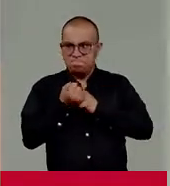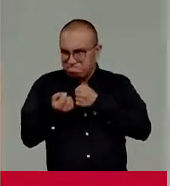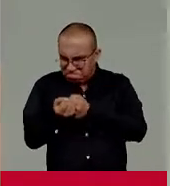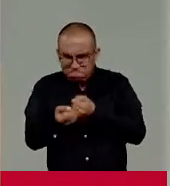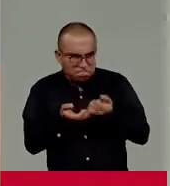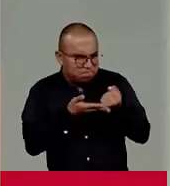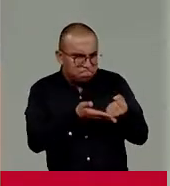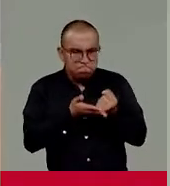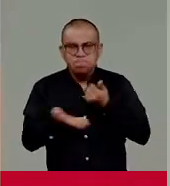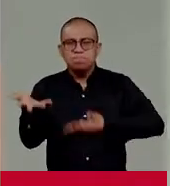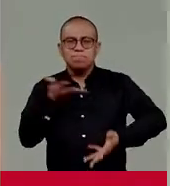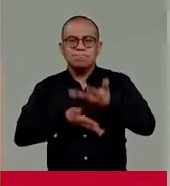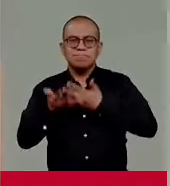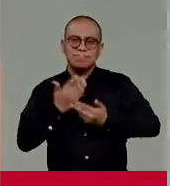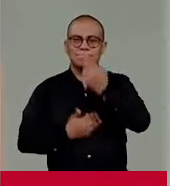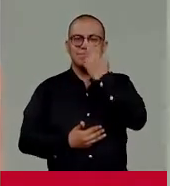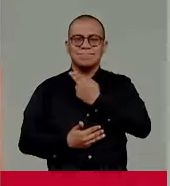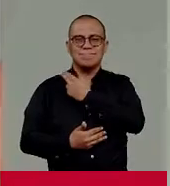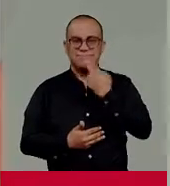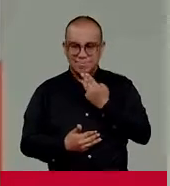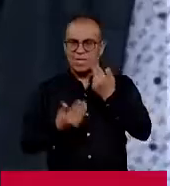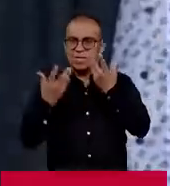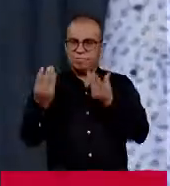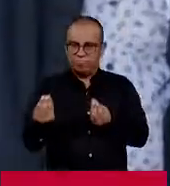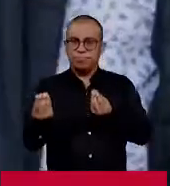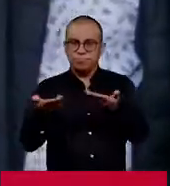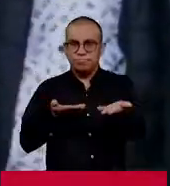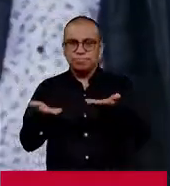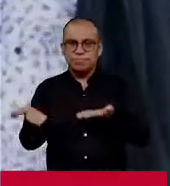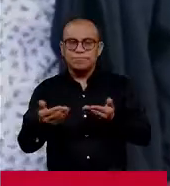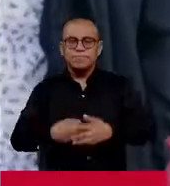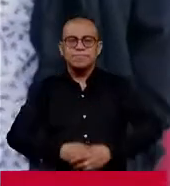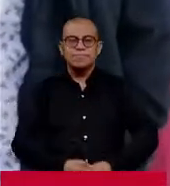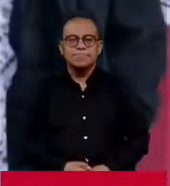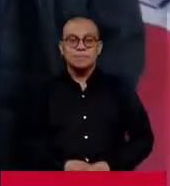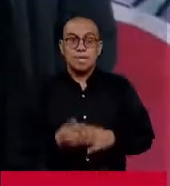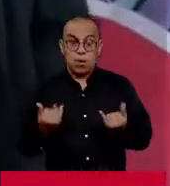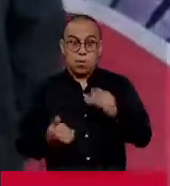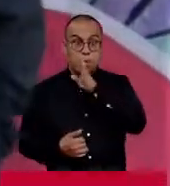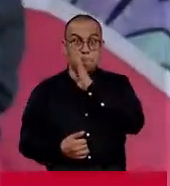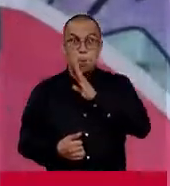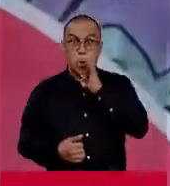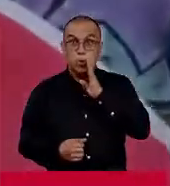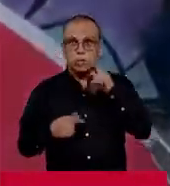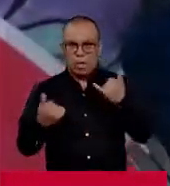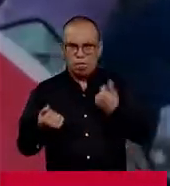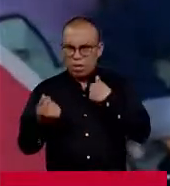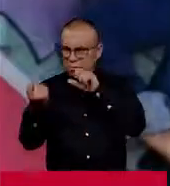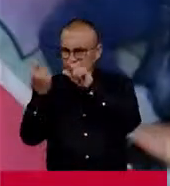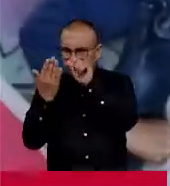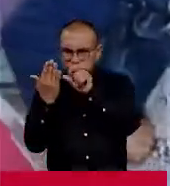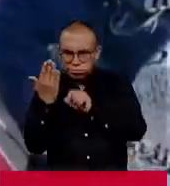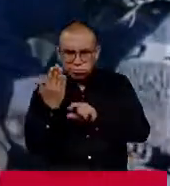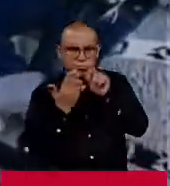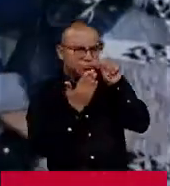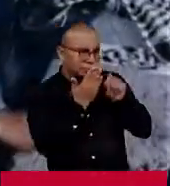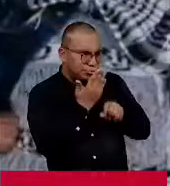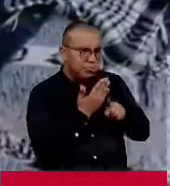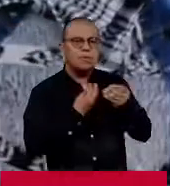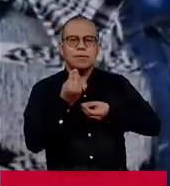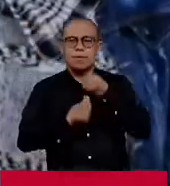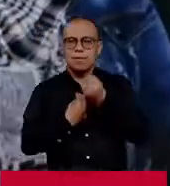y por eso se establecen compromisos de parte y parte. Este sector del comercio de Bosa ha sido encuestado para focalizar ayudas